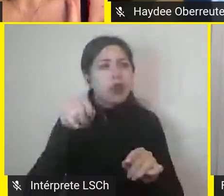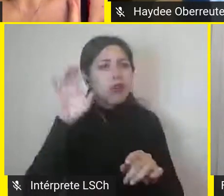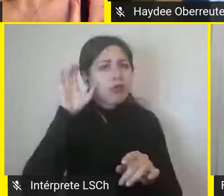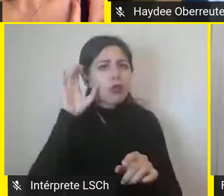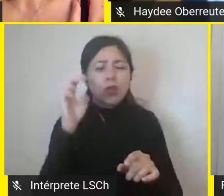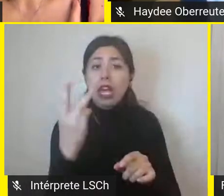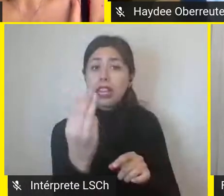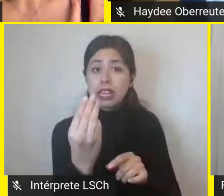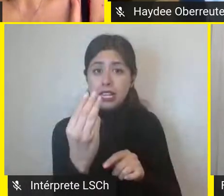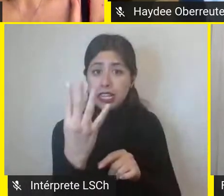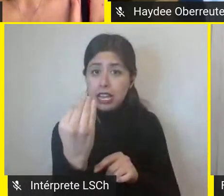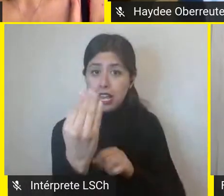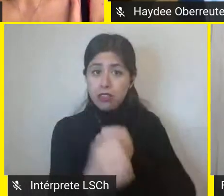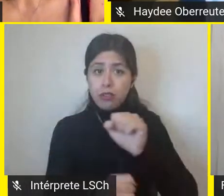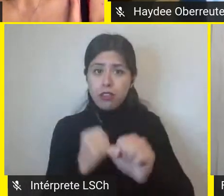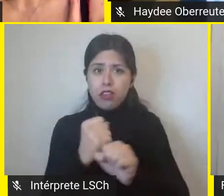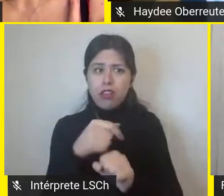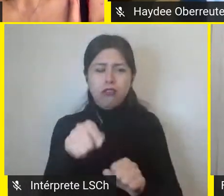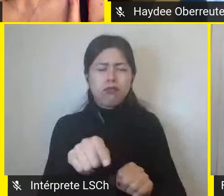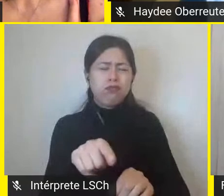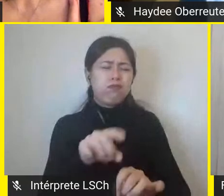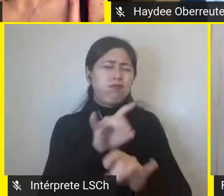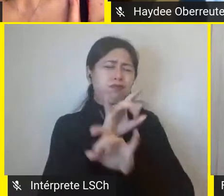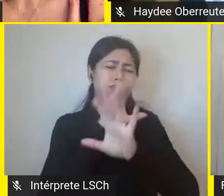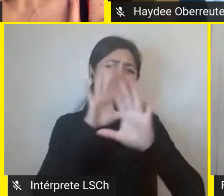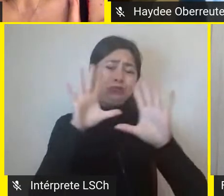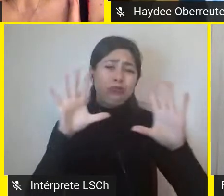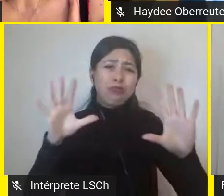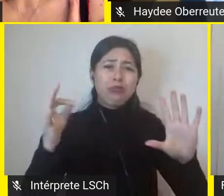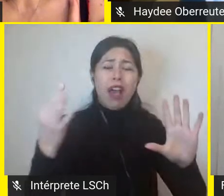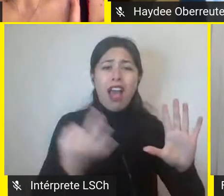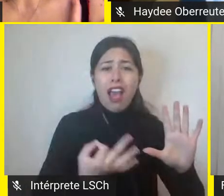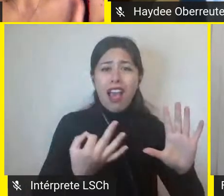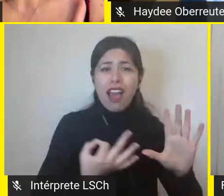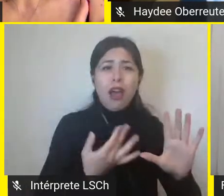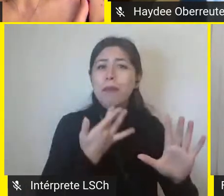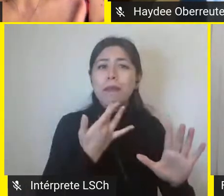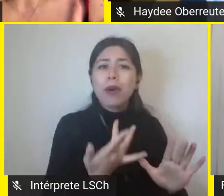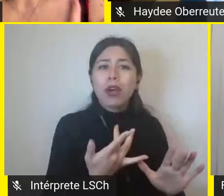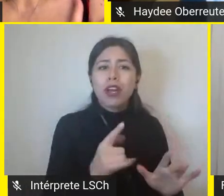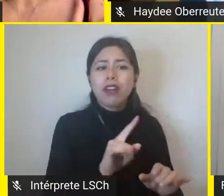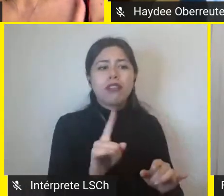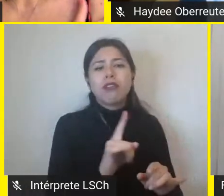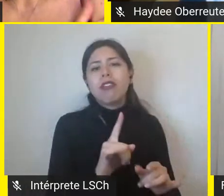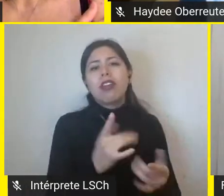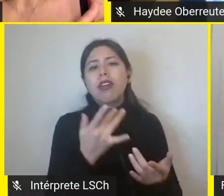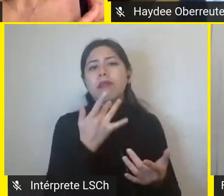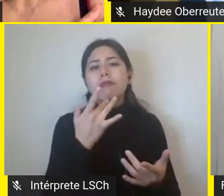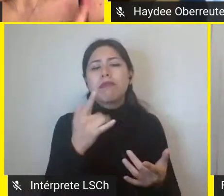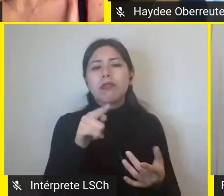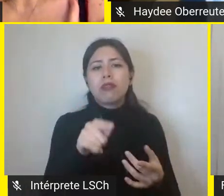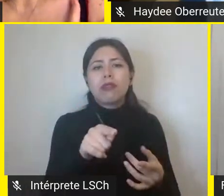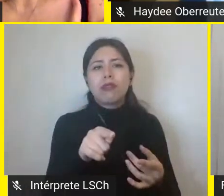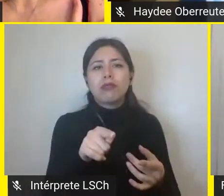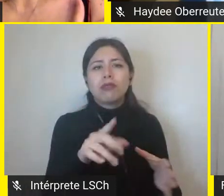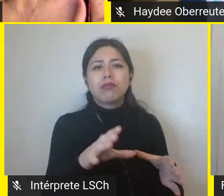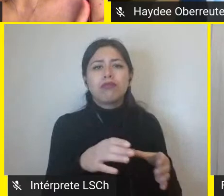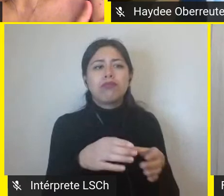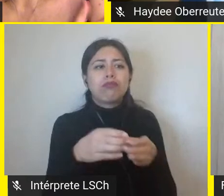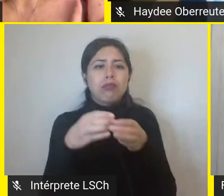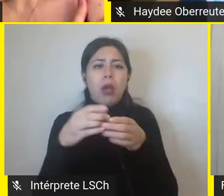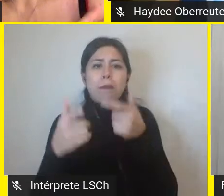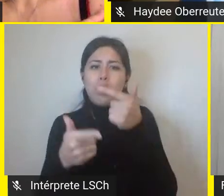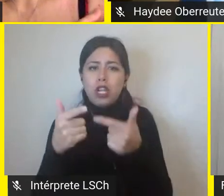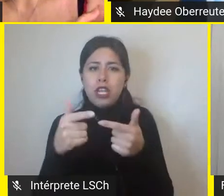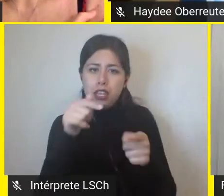No es porque sean eminentemente del mundo, de la clase política, pero están viendo lo que le sucede a sus padres, lo que